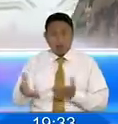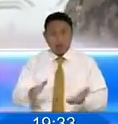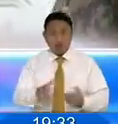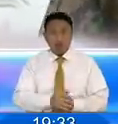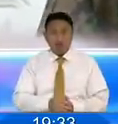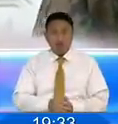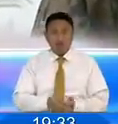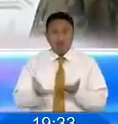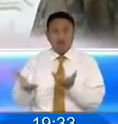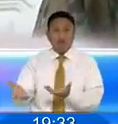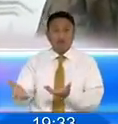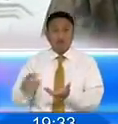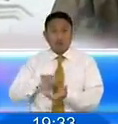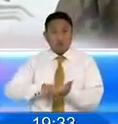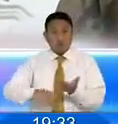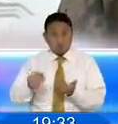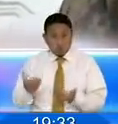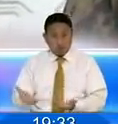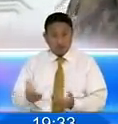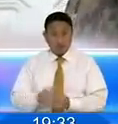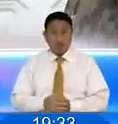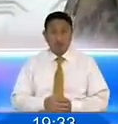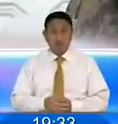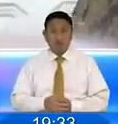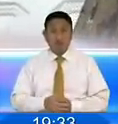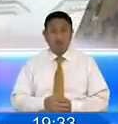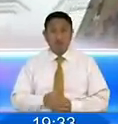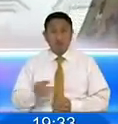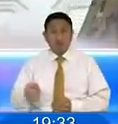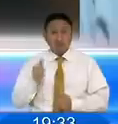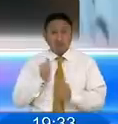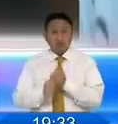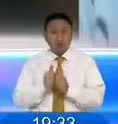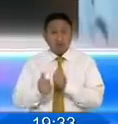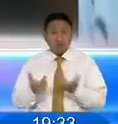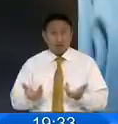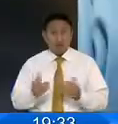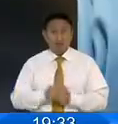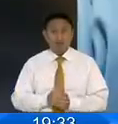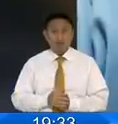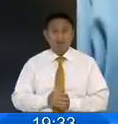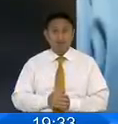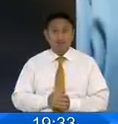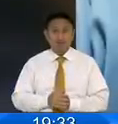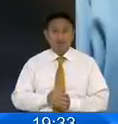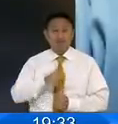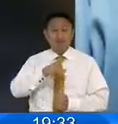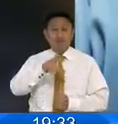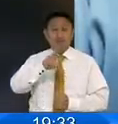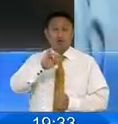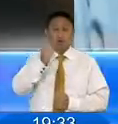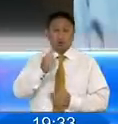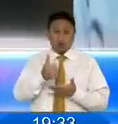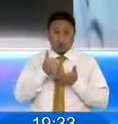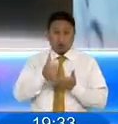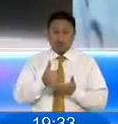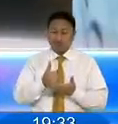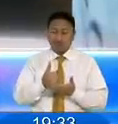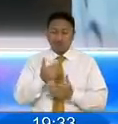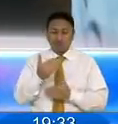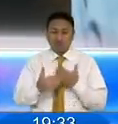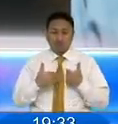que hace con mi hermano, estando bien, siendo un deportista. Nada ayudó a Luis Eduardo. Con el pasar de las horas, su cuadro